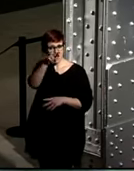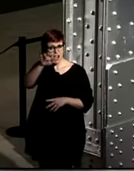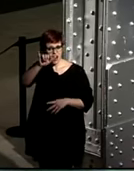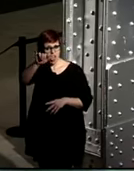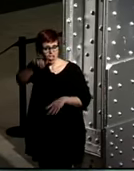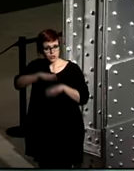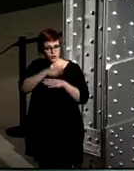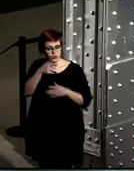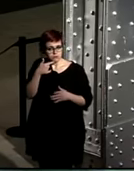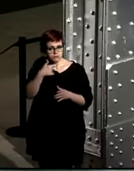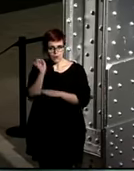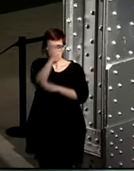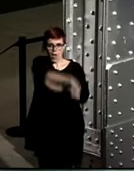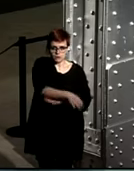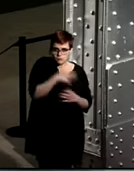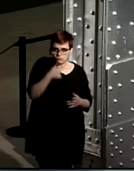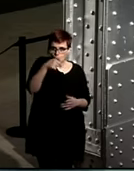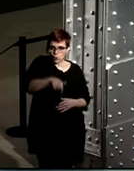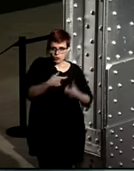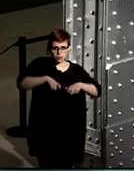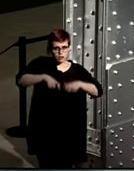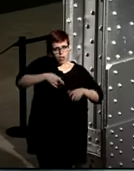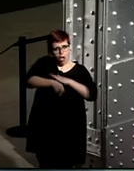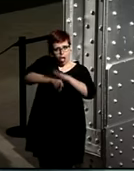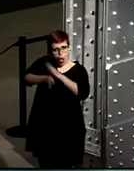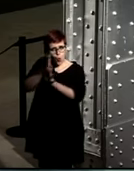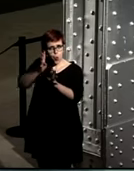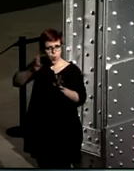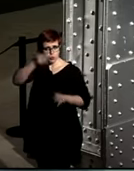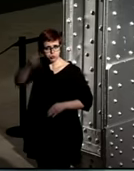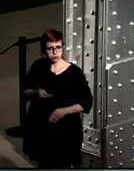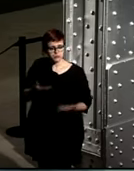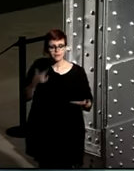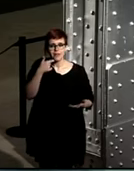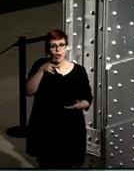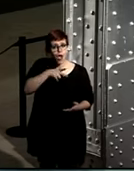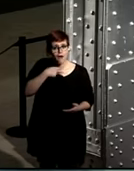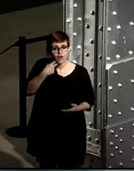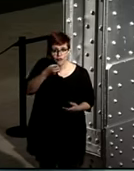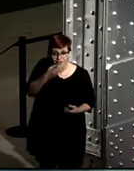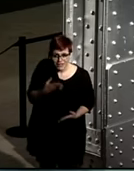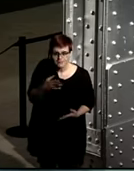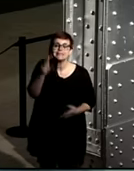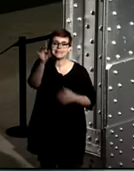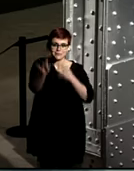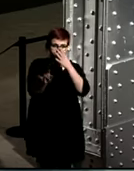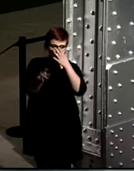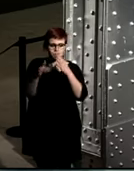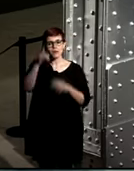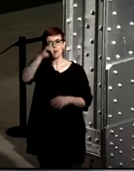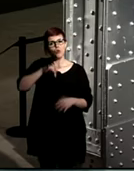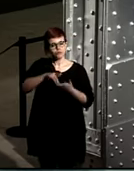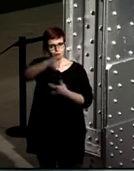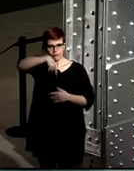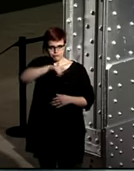pero dilo con todo tu... Bueno, me hincho mucho, pero vamos. Ahora ya se te escucha bien. Bueno, ahora me escuchan. Sí, tuvimos muy buena